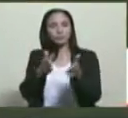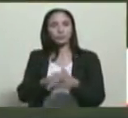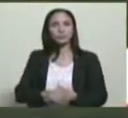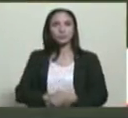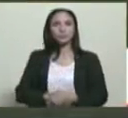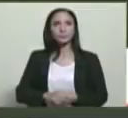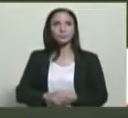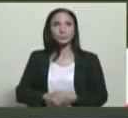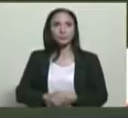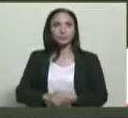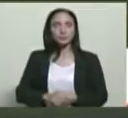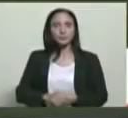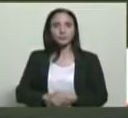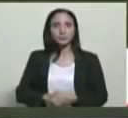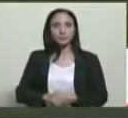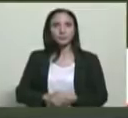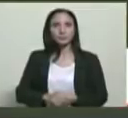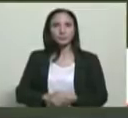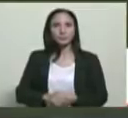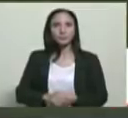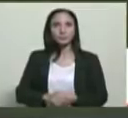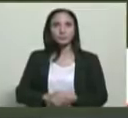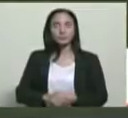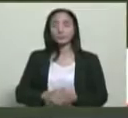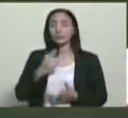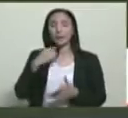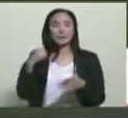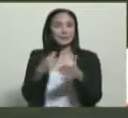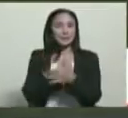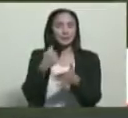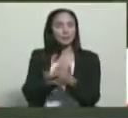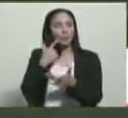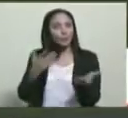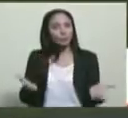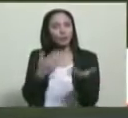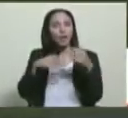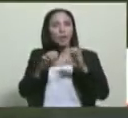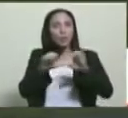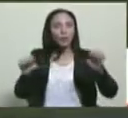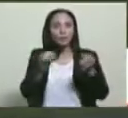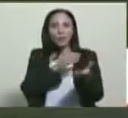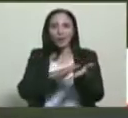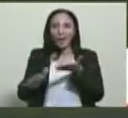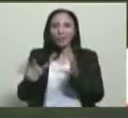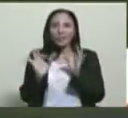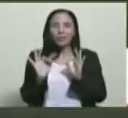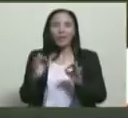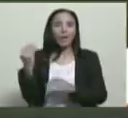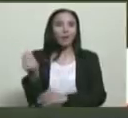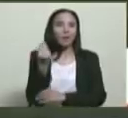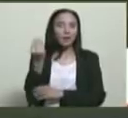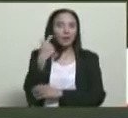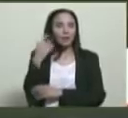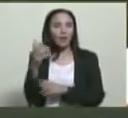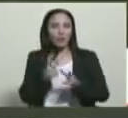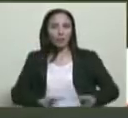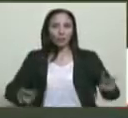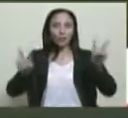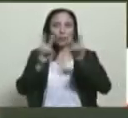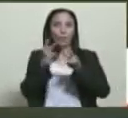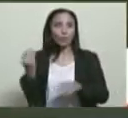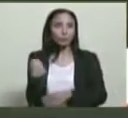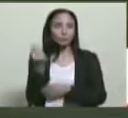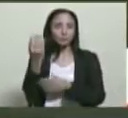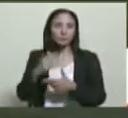los caminos del futuro, las acciones para reforzar la educación pública gratuita, de calidad, de valores, hacia el